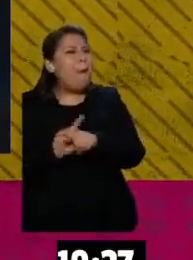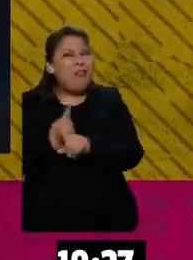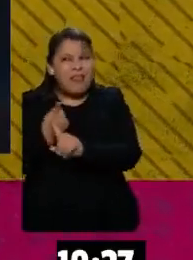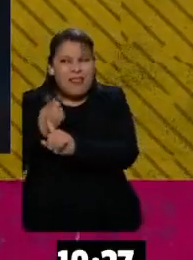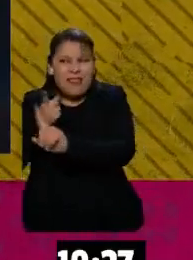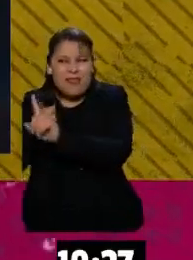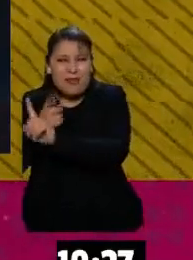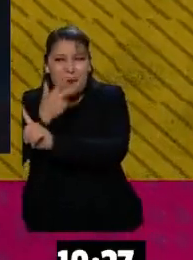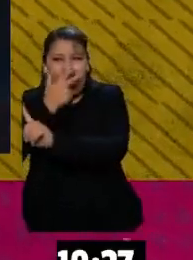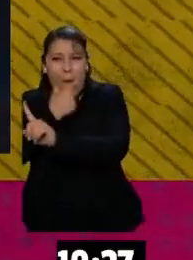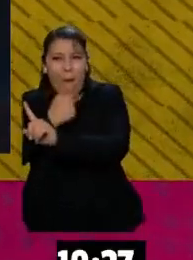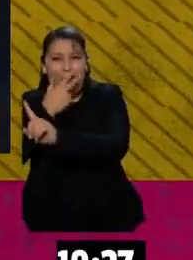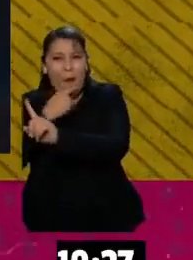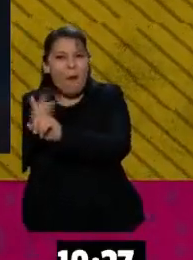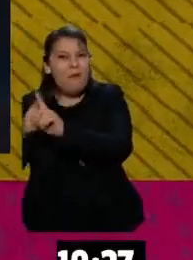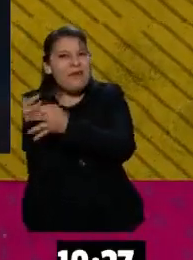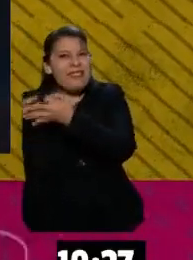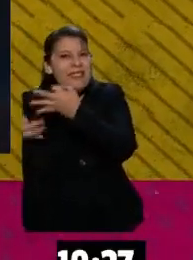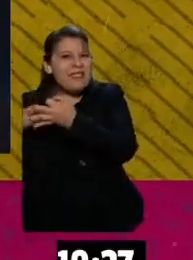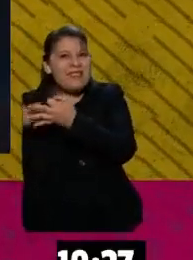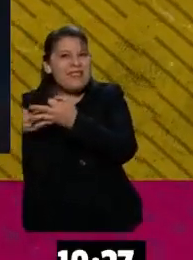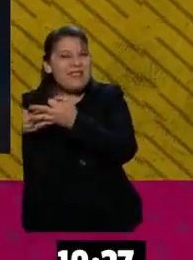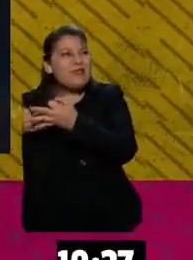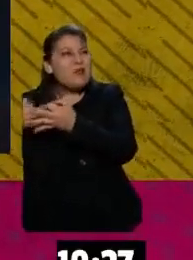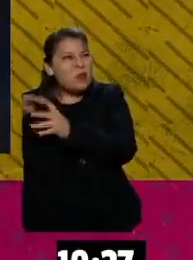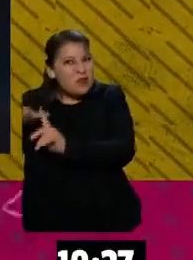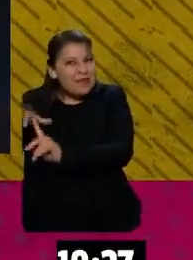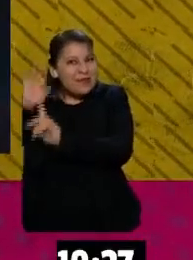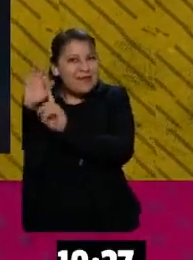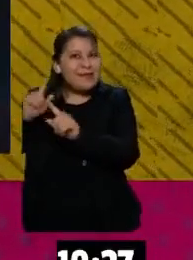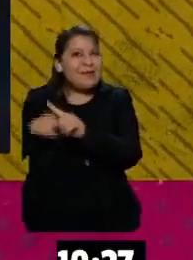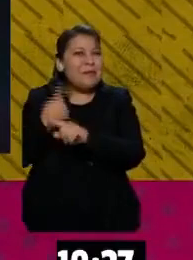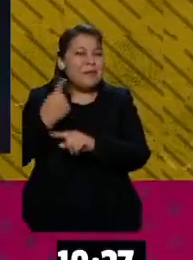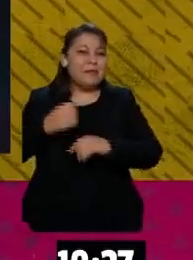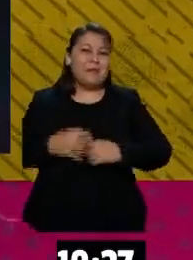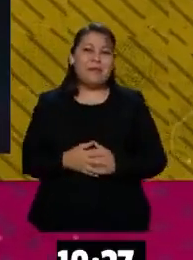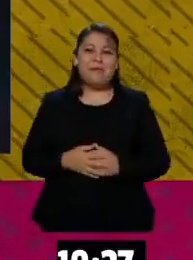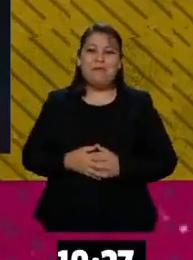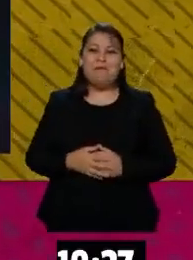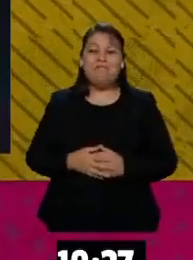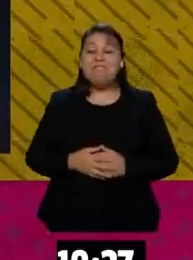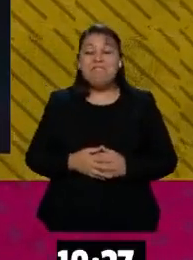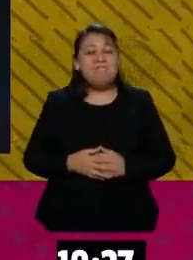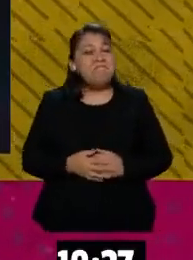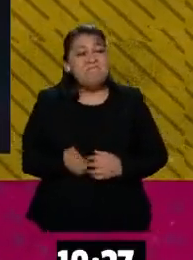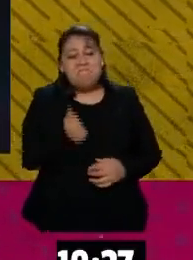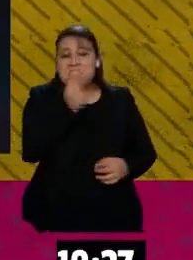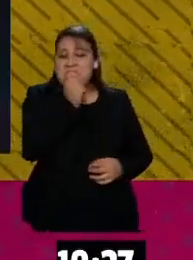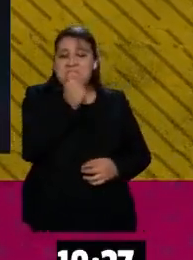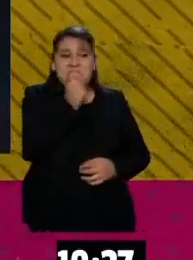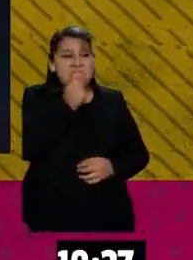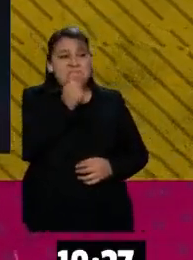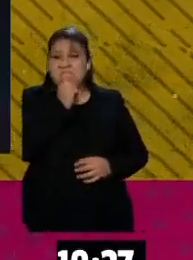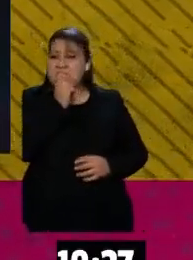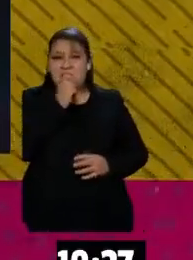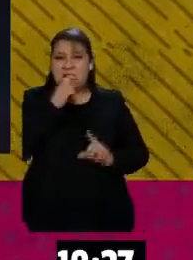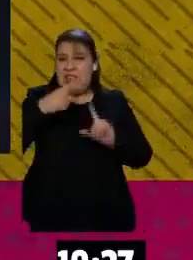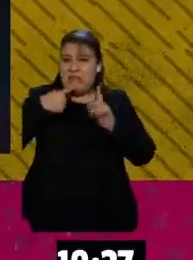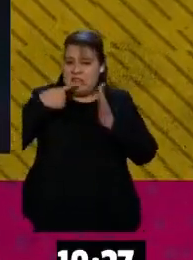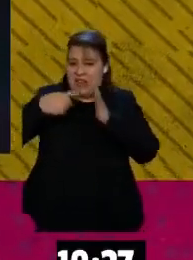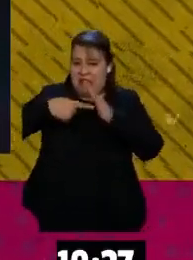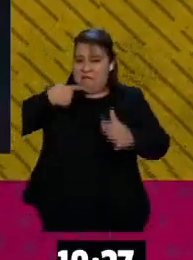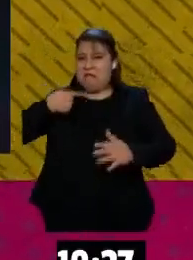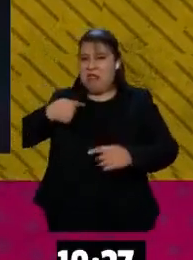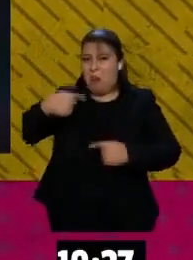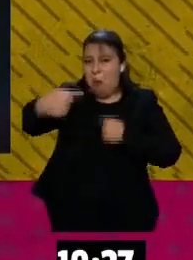es que... no sé si ya te llegaron las primeras amenazas, pero bueno. Todavía no llegan, querida Fernanda, pero no